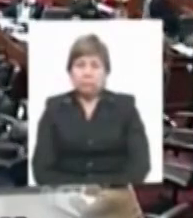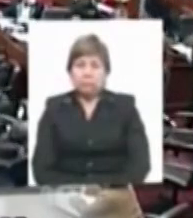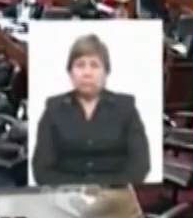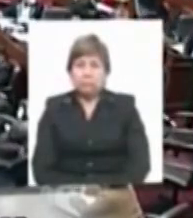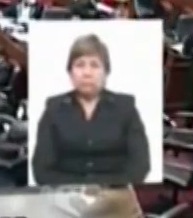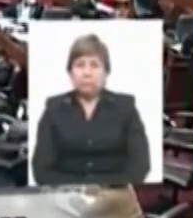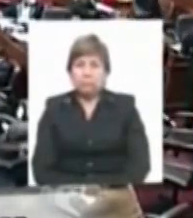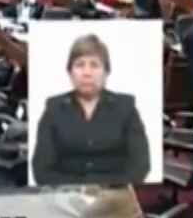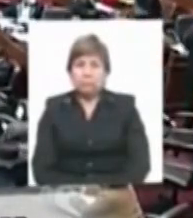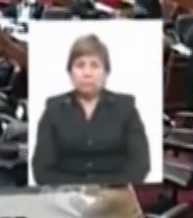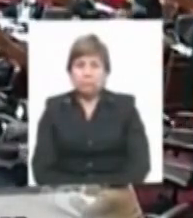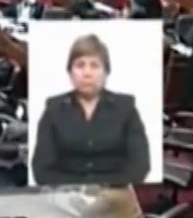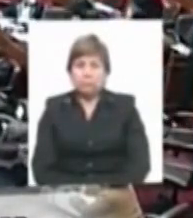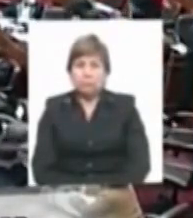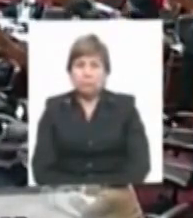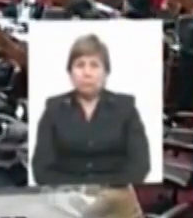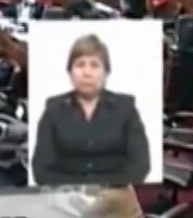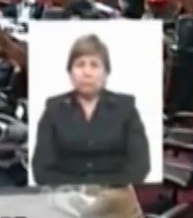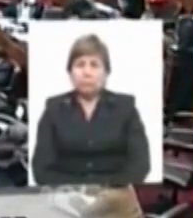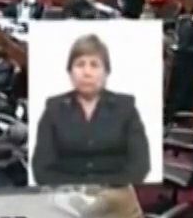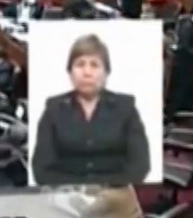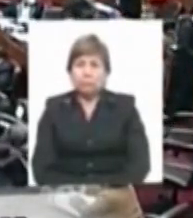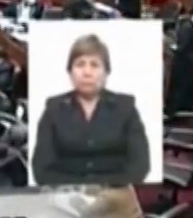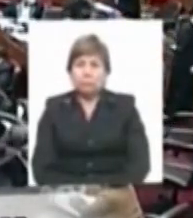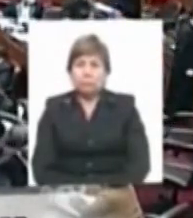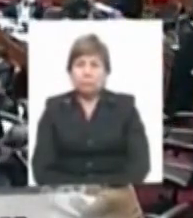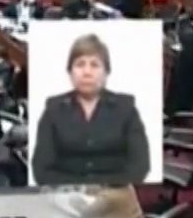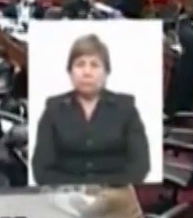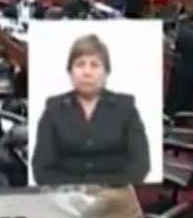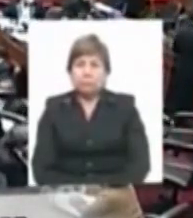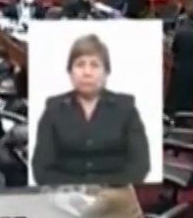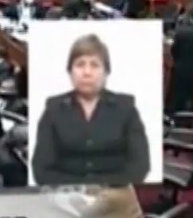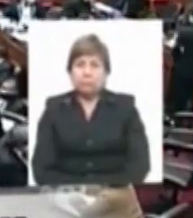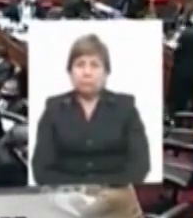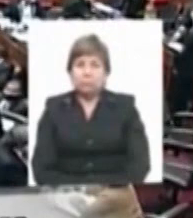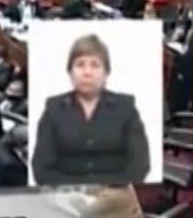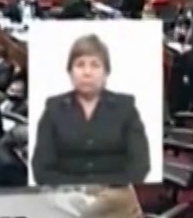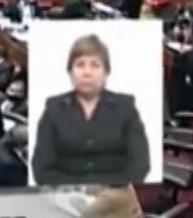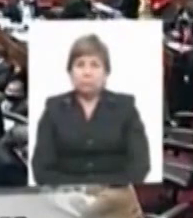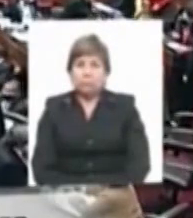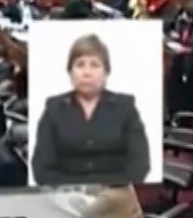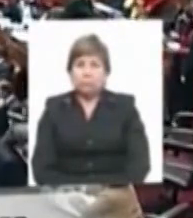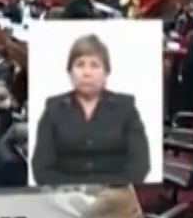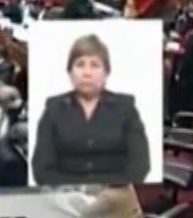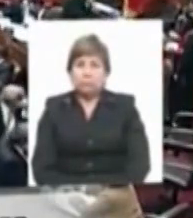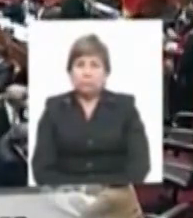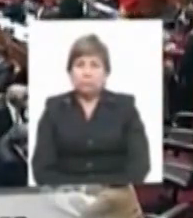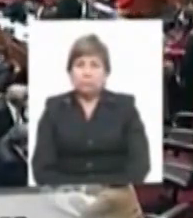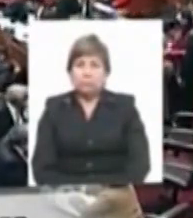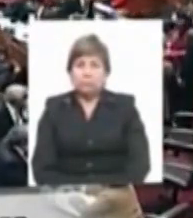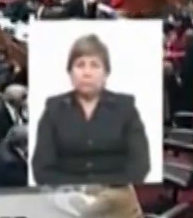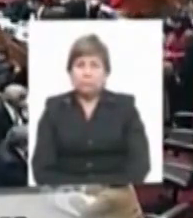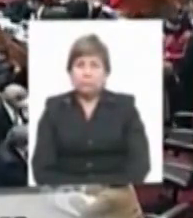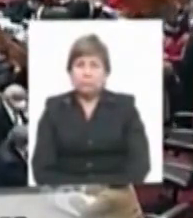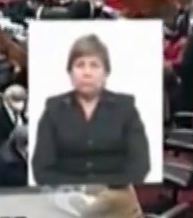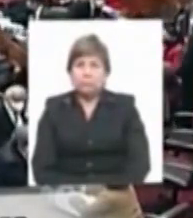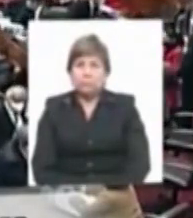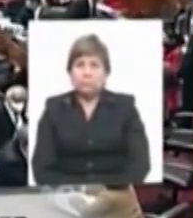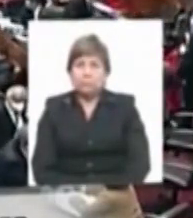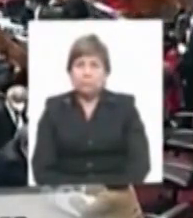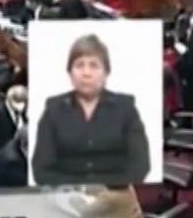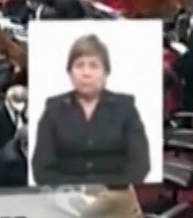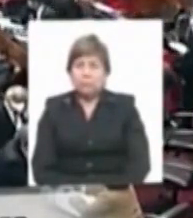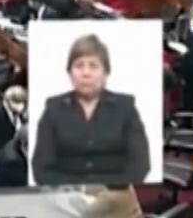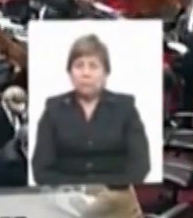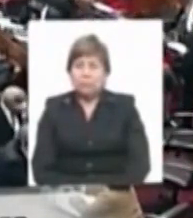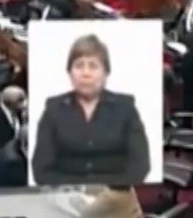decisión del tribunal constitucional que lo blinda de eso eso segundo Qué dice la gente Mira